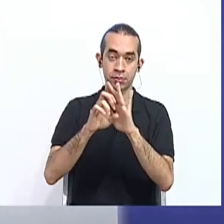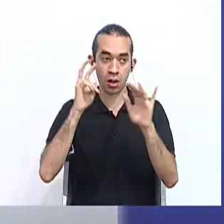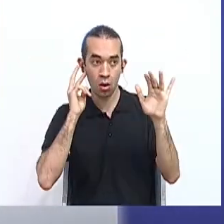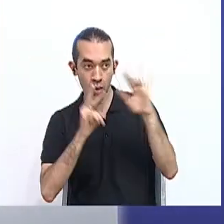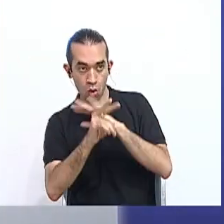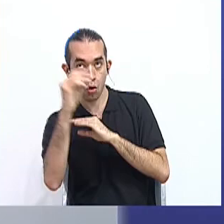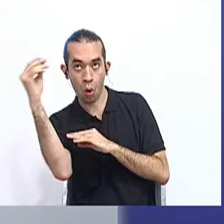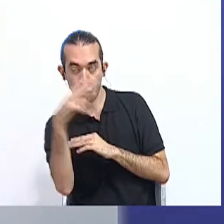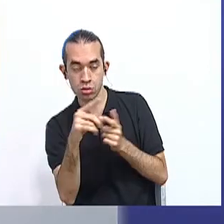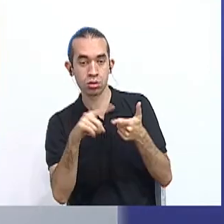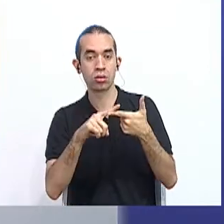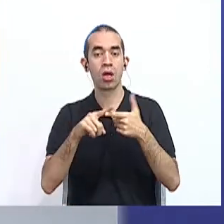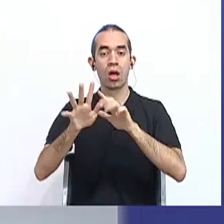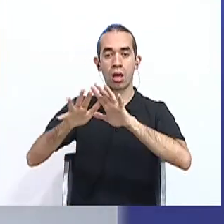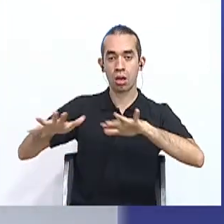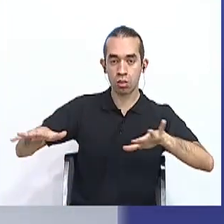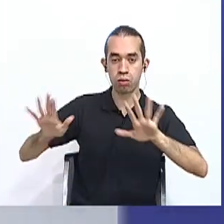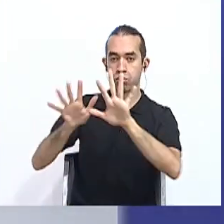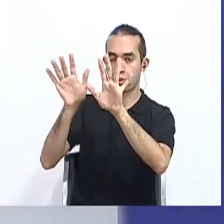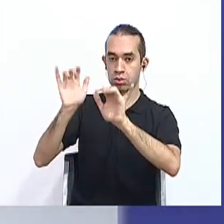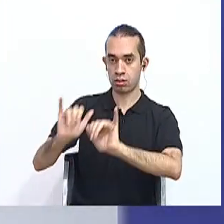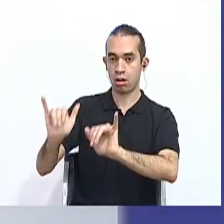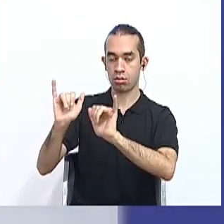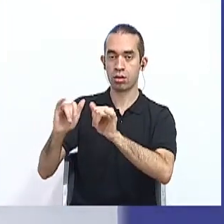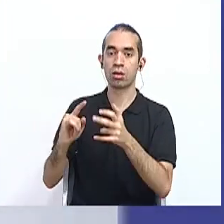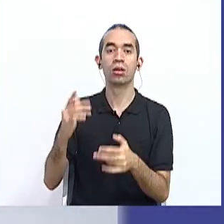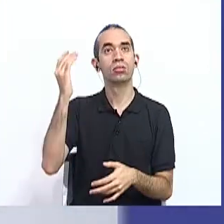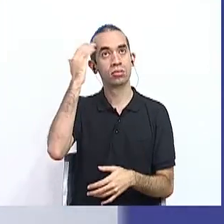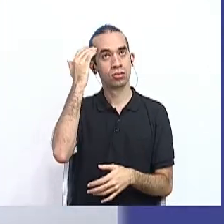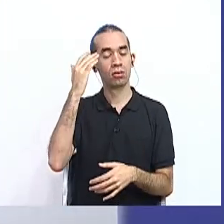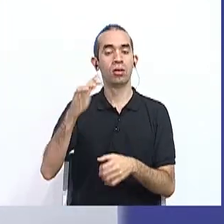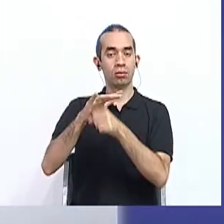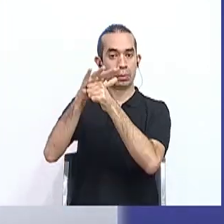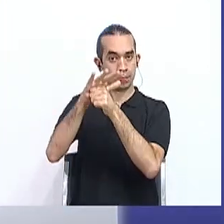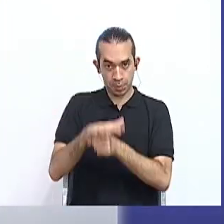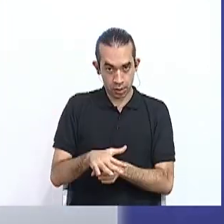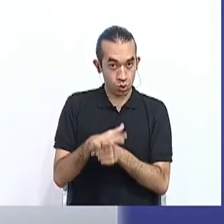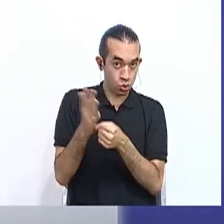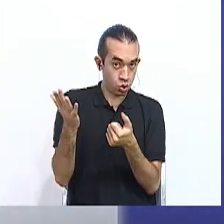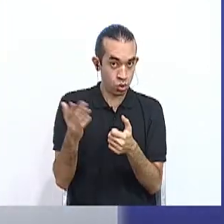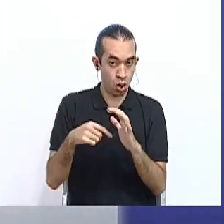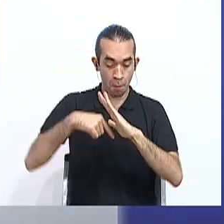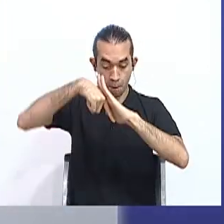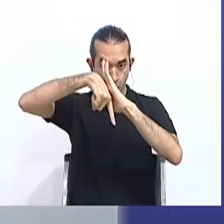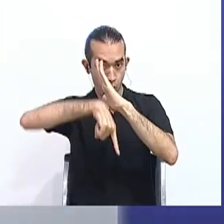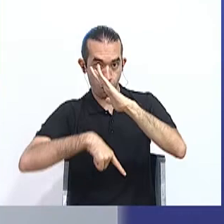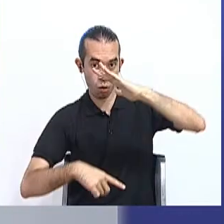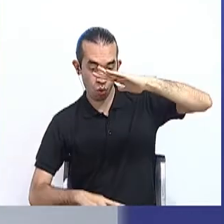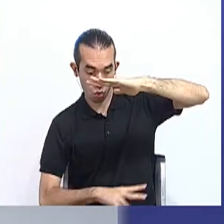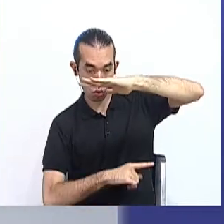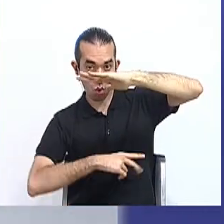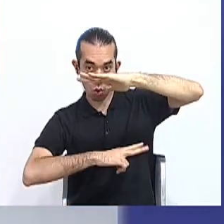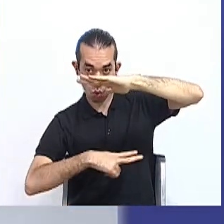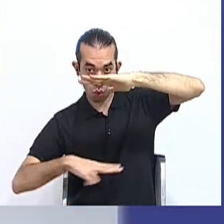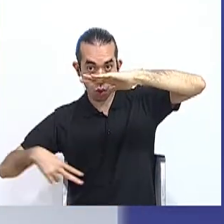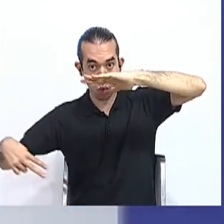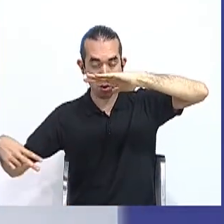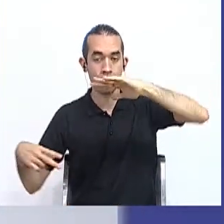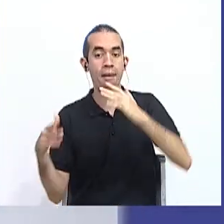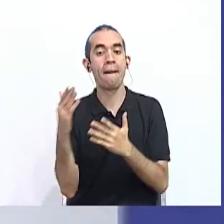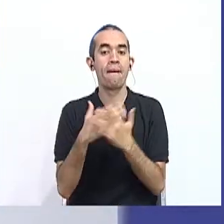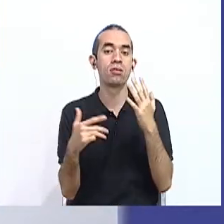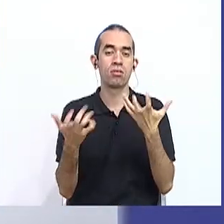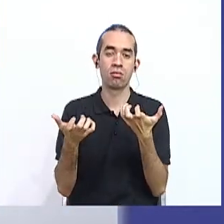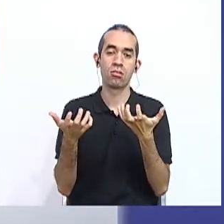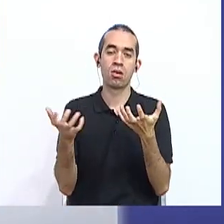de hidrostática, porque tienen que conocer la presión cuando están a cierta profundidad y otros aspectos que quiero